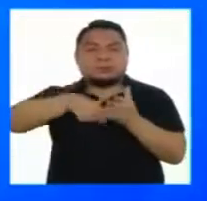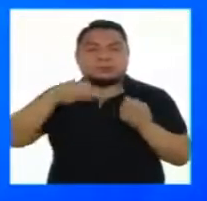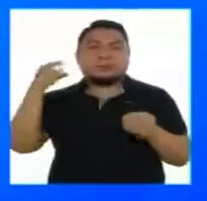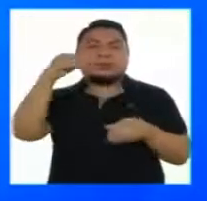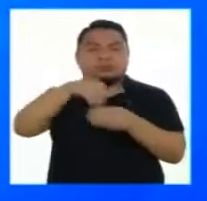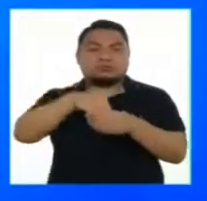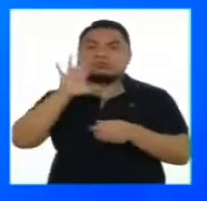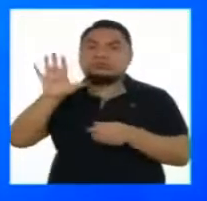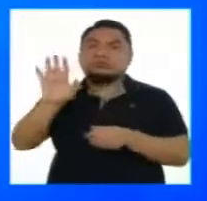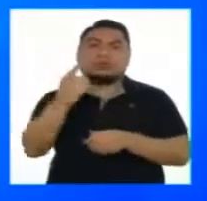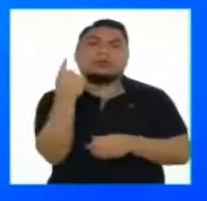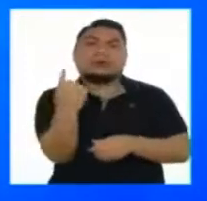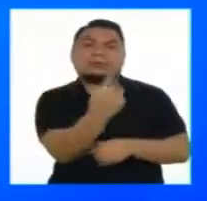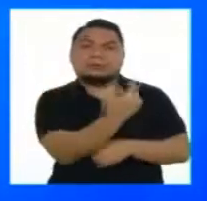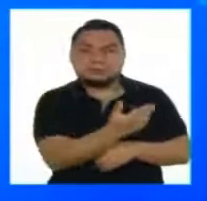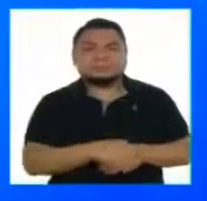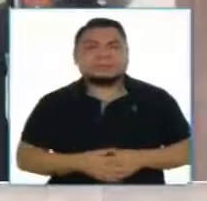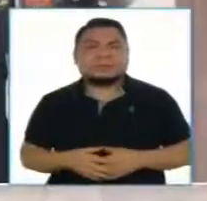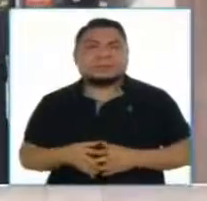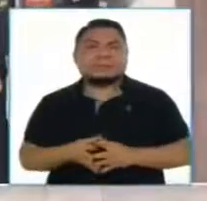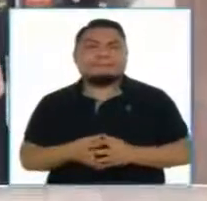cuentas bancarias.